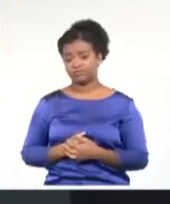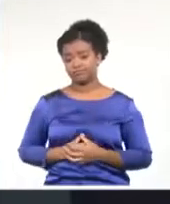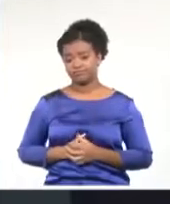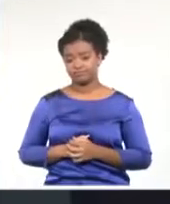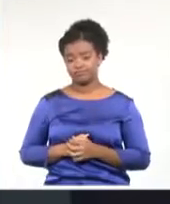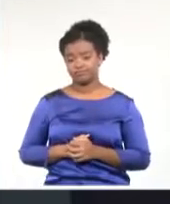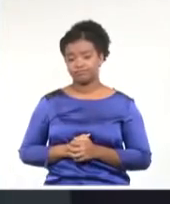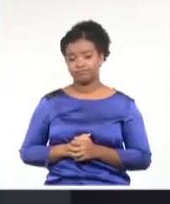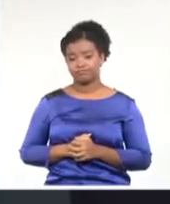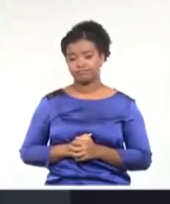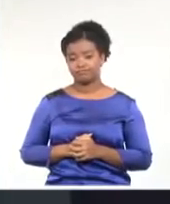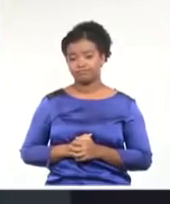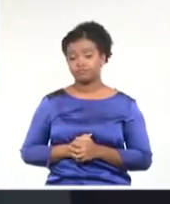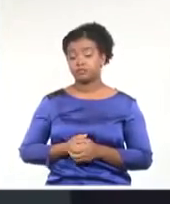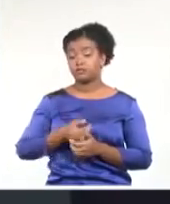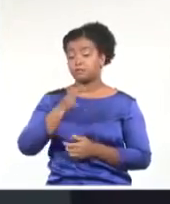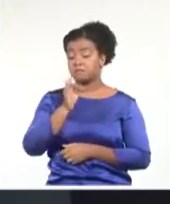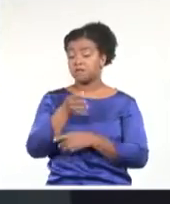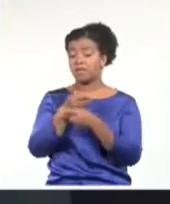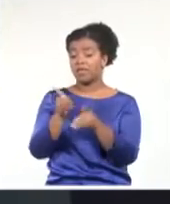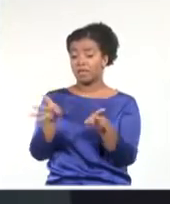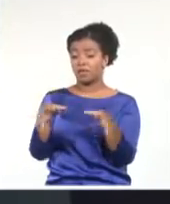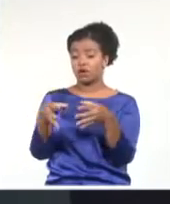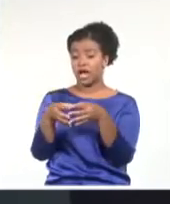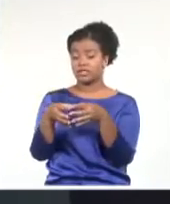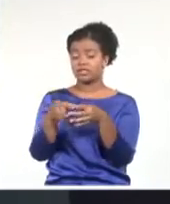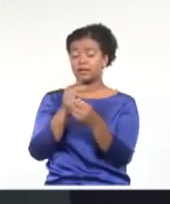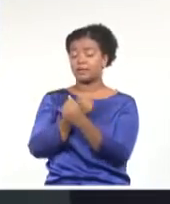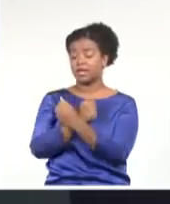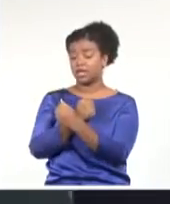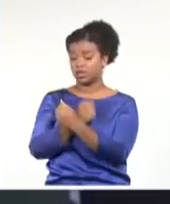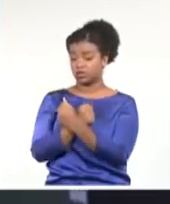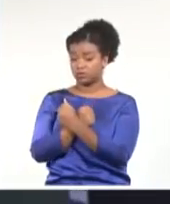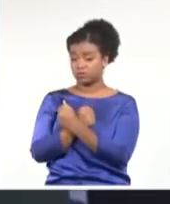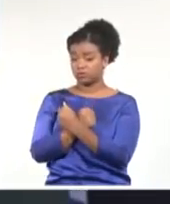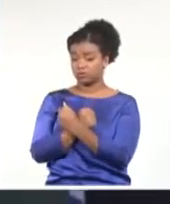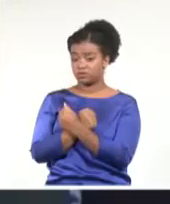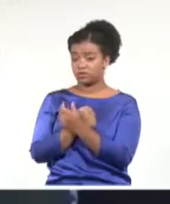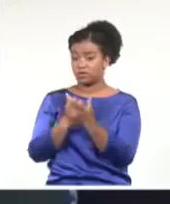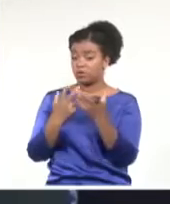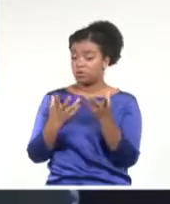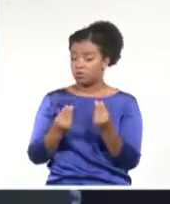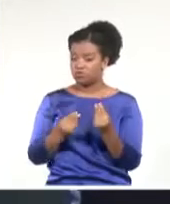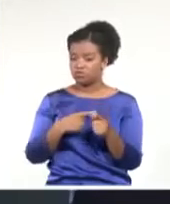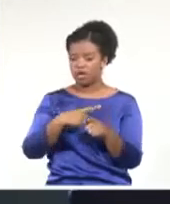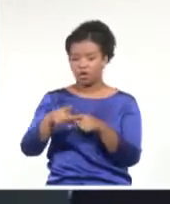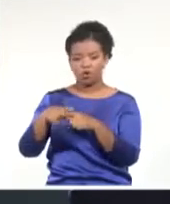La propia democracia está en juego. Es mucho lo que está en juego.